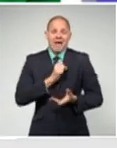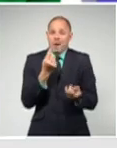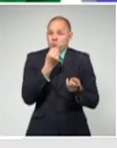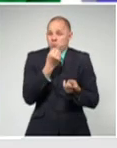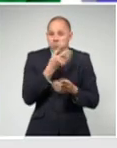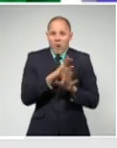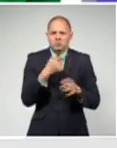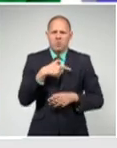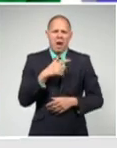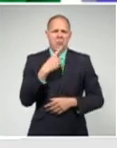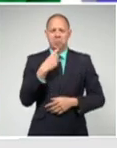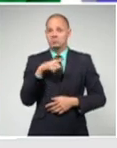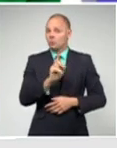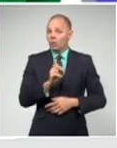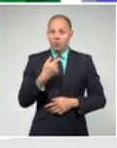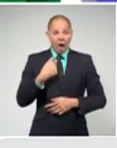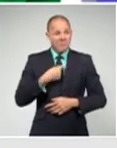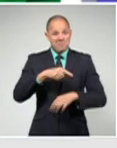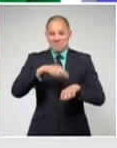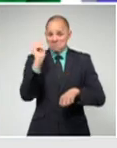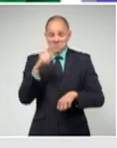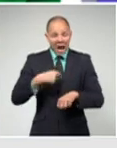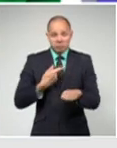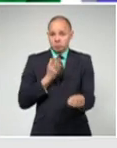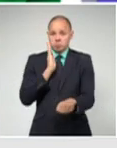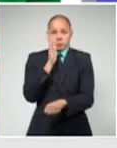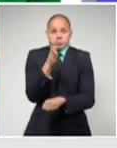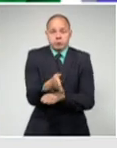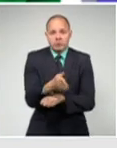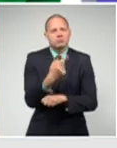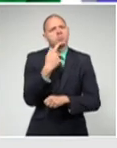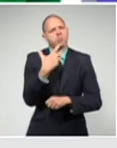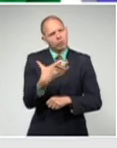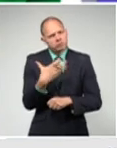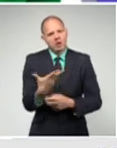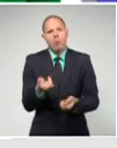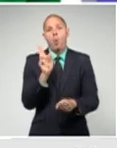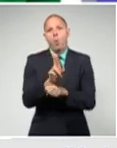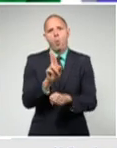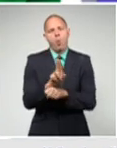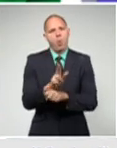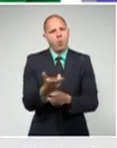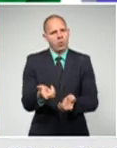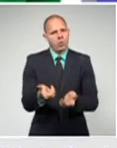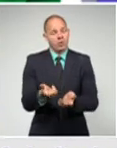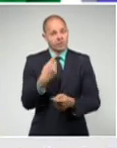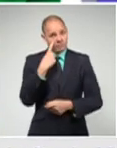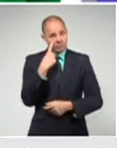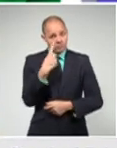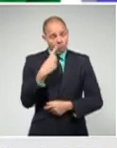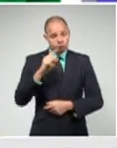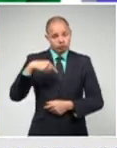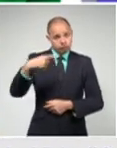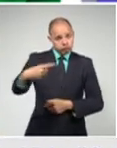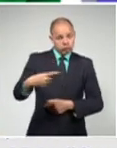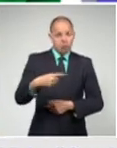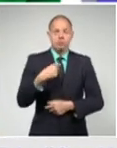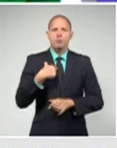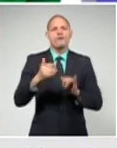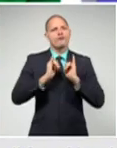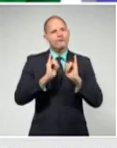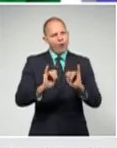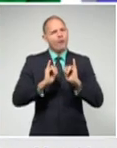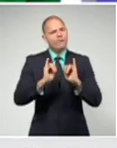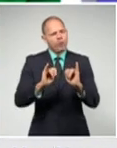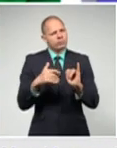aquí informamos siempre los síntomas de forma tal que todo el mundo vea que cualquier cosa que uno se siente, hoy